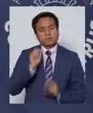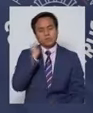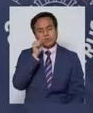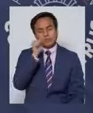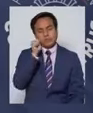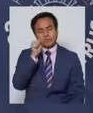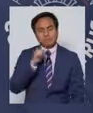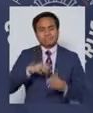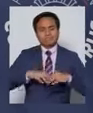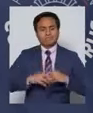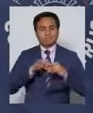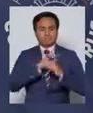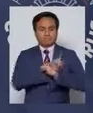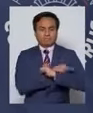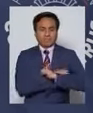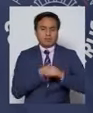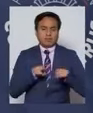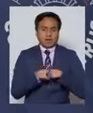para fortalecer